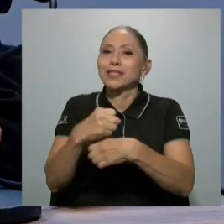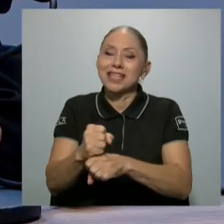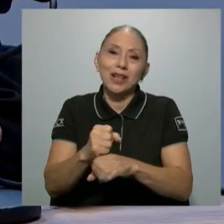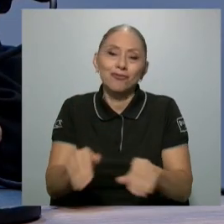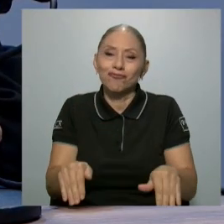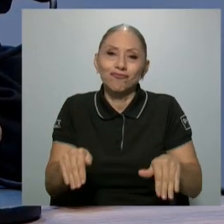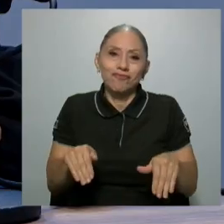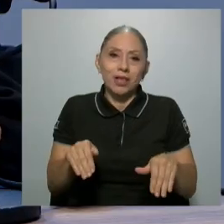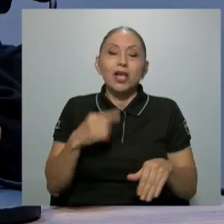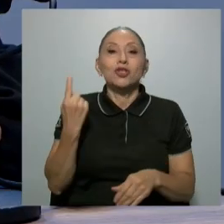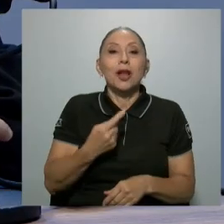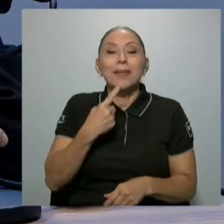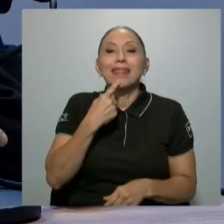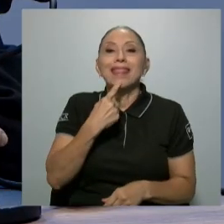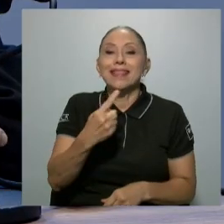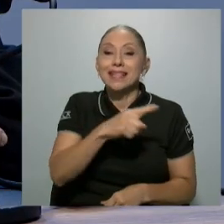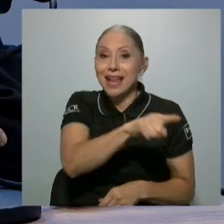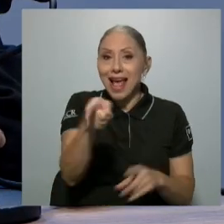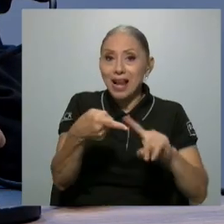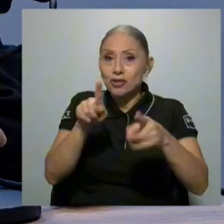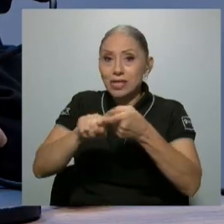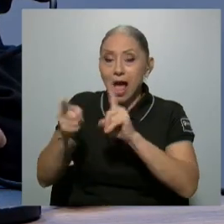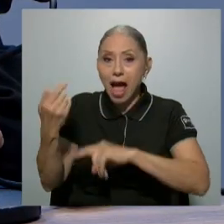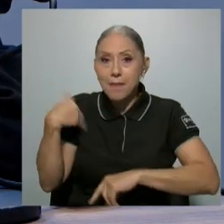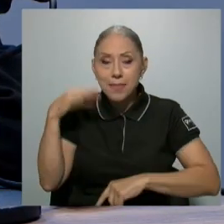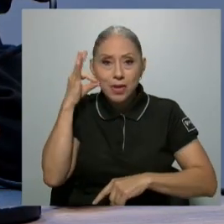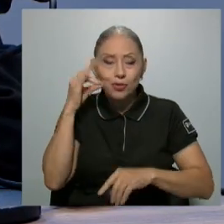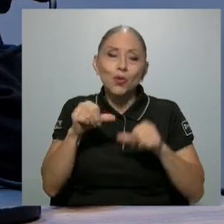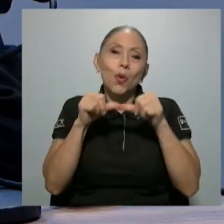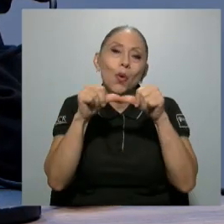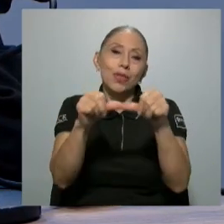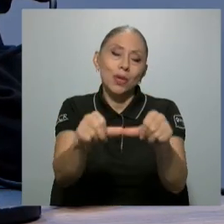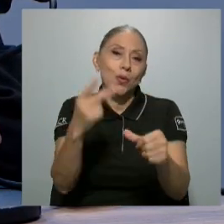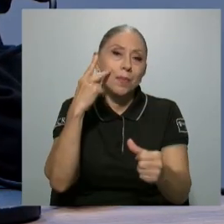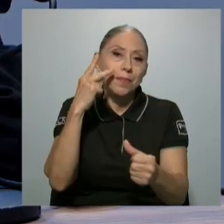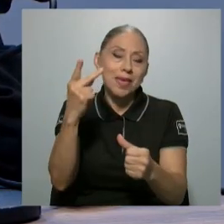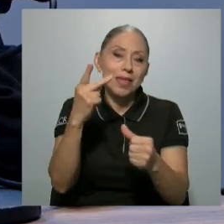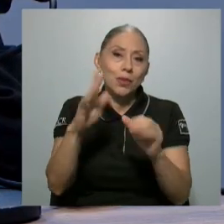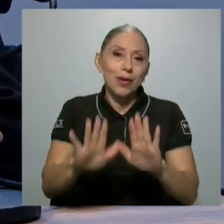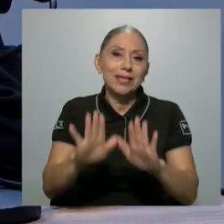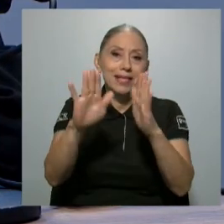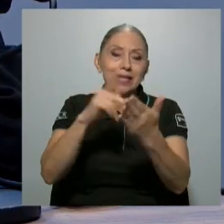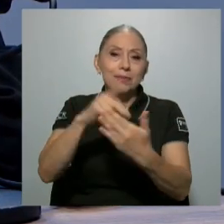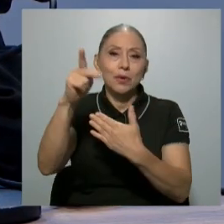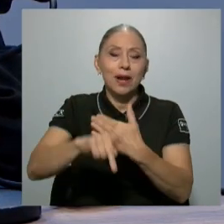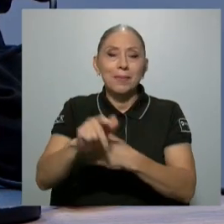decirle a las amigas y amigos que se queden con los espléndidos programas de 15